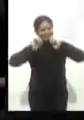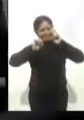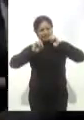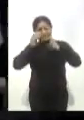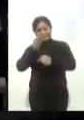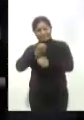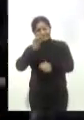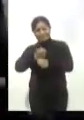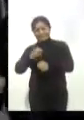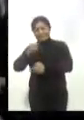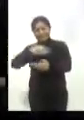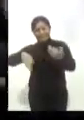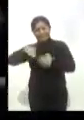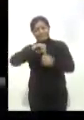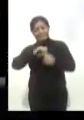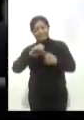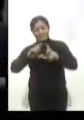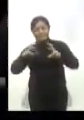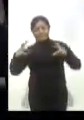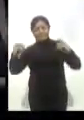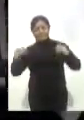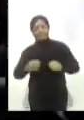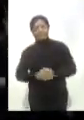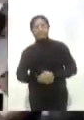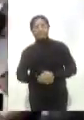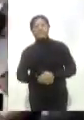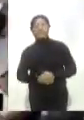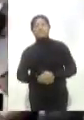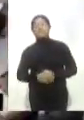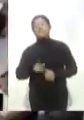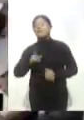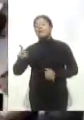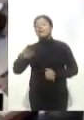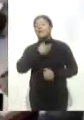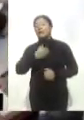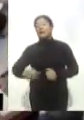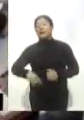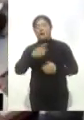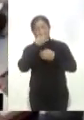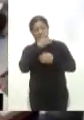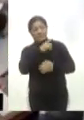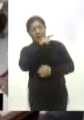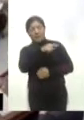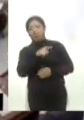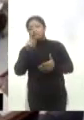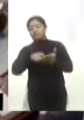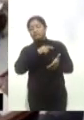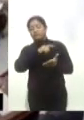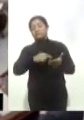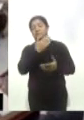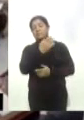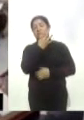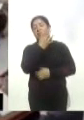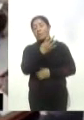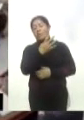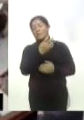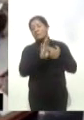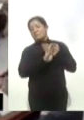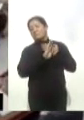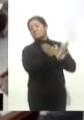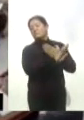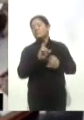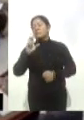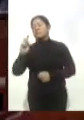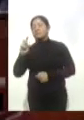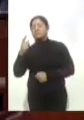la situación que atraviesa el país. El mandatario se pronunció luego de que el Parlamento rechazó con 54 votos en contra y 37 a